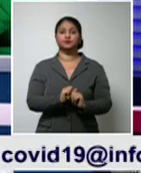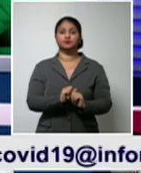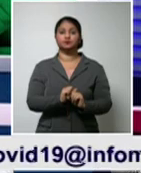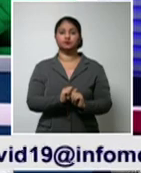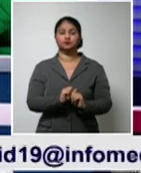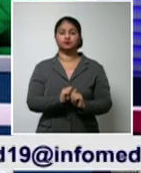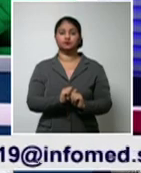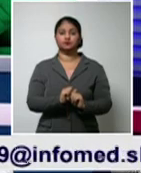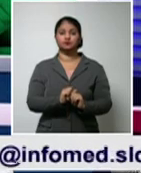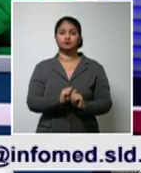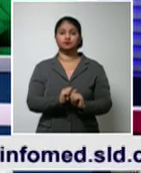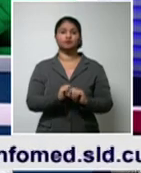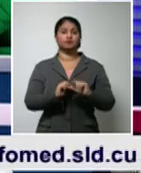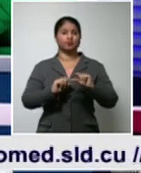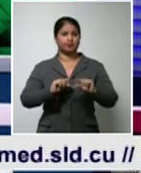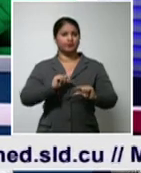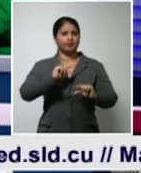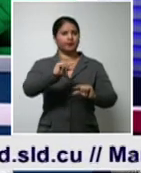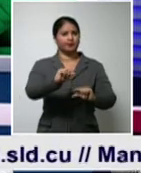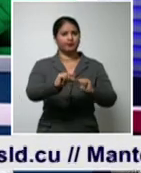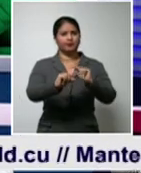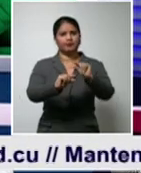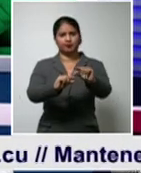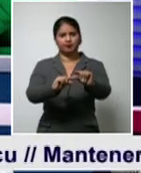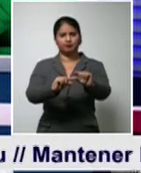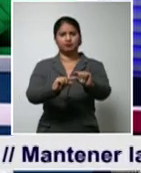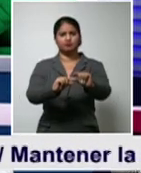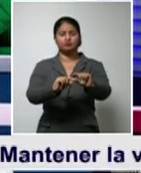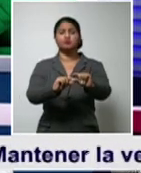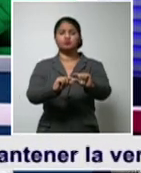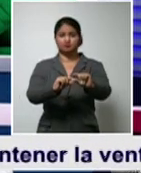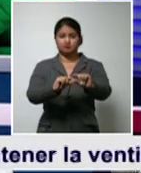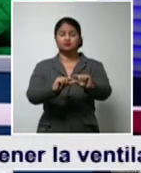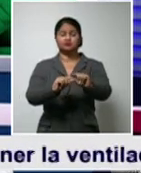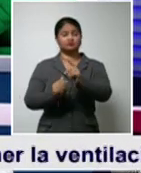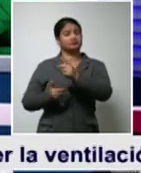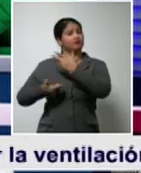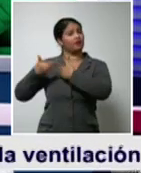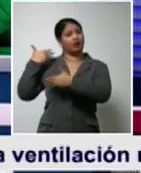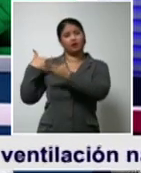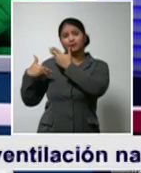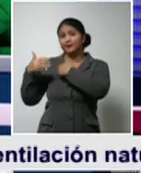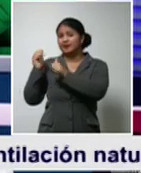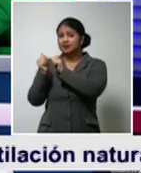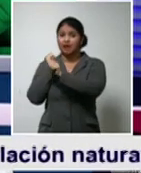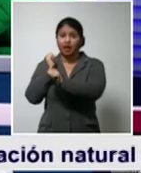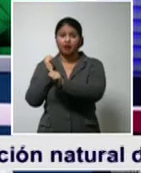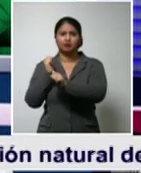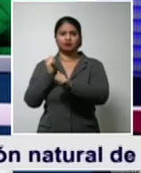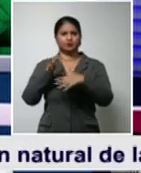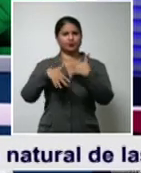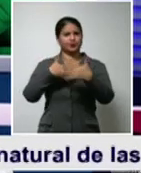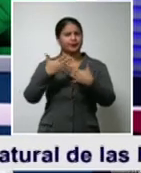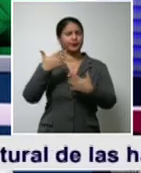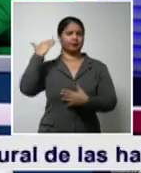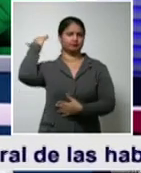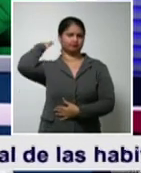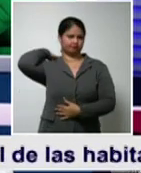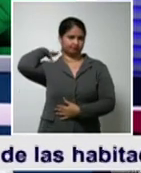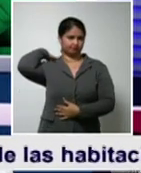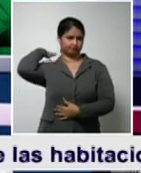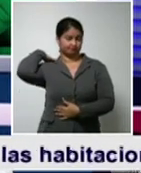empeoramiento de las lesiones que presentaba, sobre todo a nivel pulmonar, presentó un momento determinado un